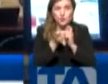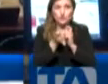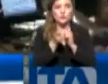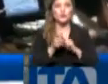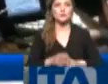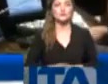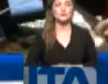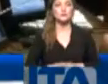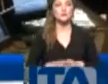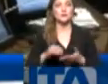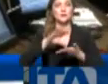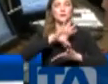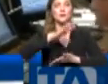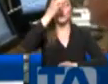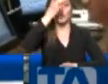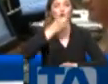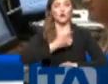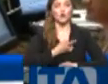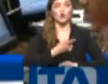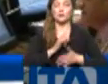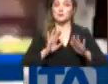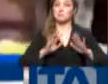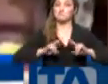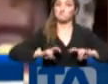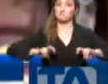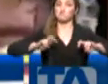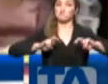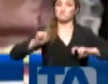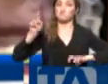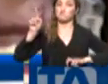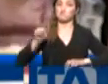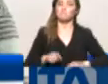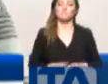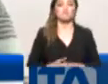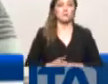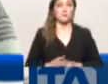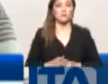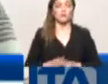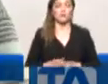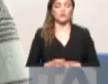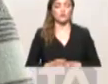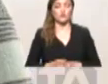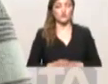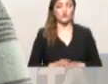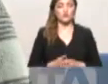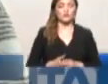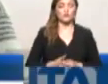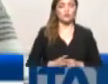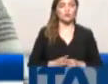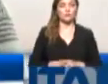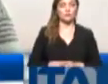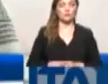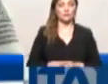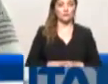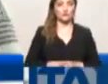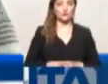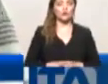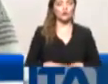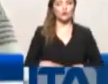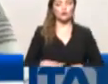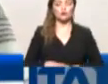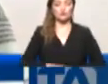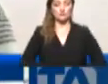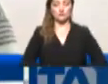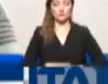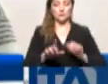se plantean tomar acciones para investigar el caso de Tuárez. De encontrarse violaciones a la ley